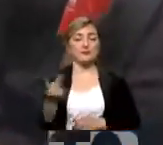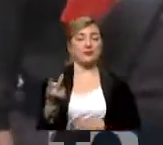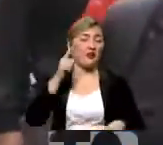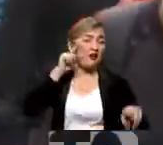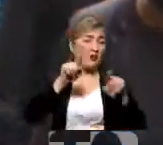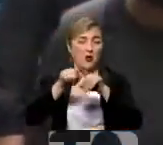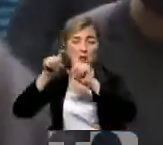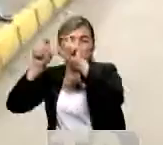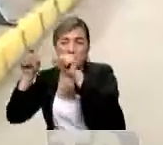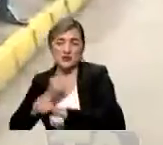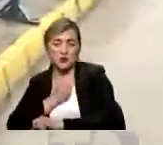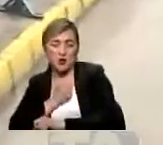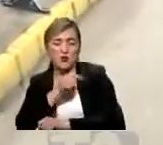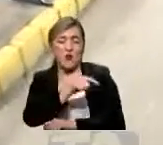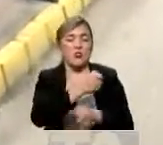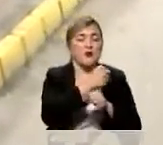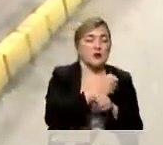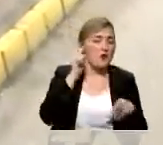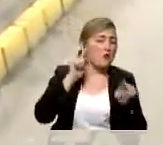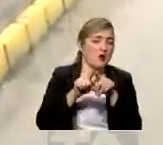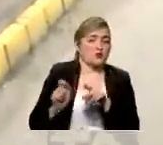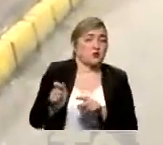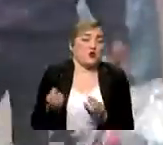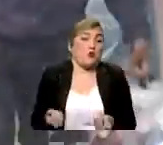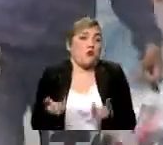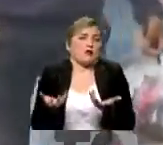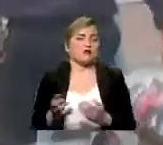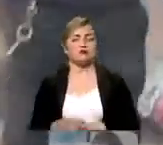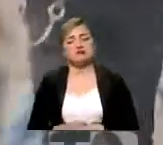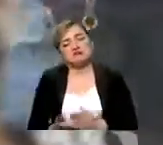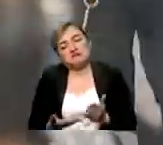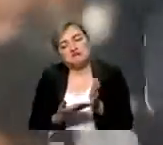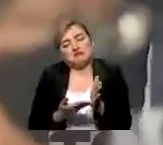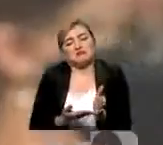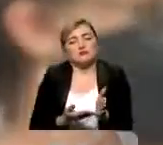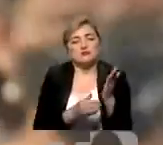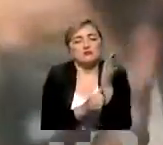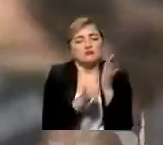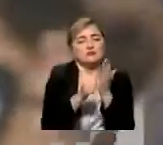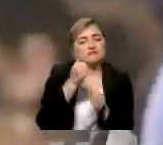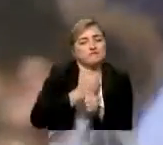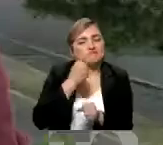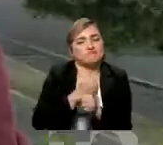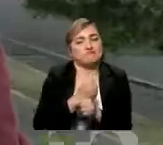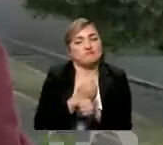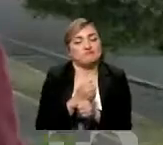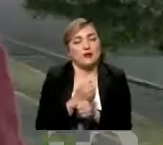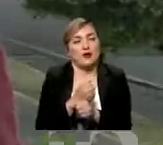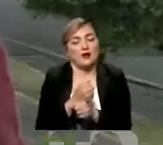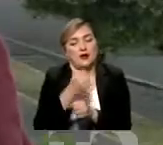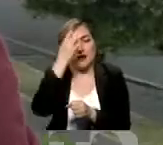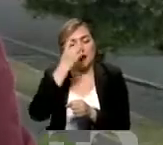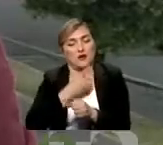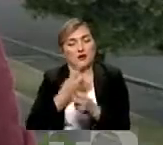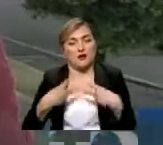acuerdo empleadores y trabajadores, esta modalidad establece que ya no será el ministro de Trabajo quien